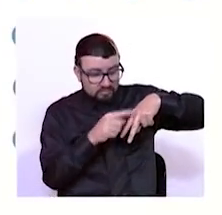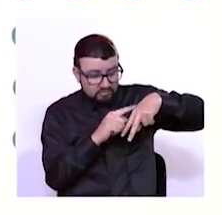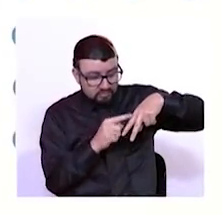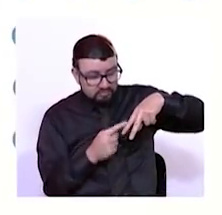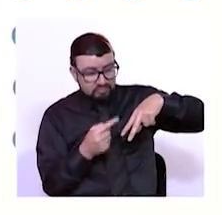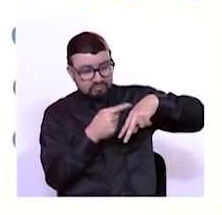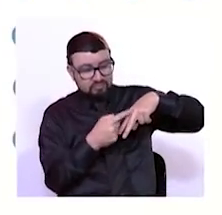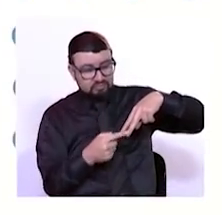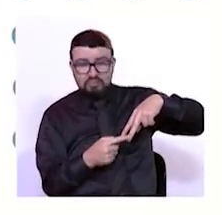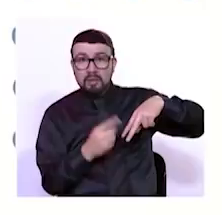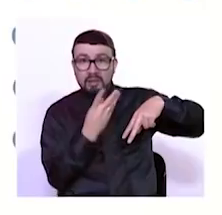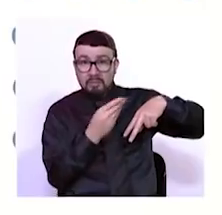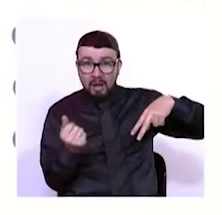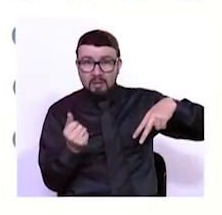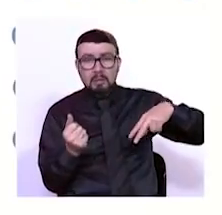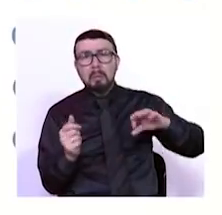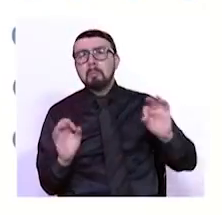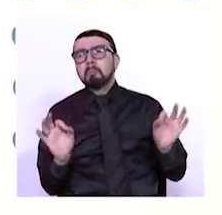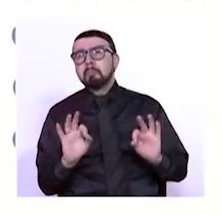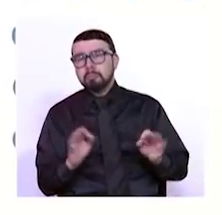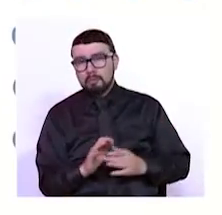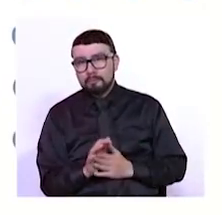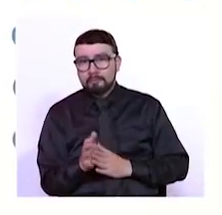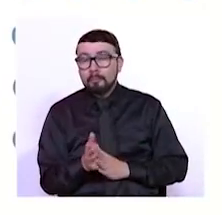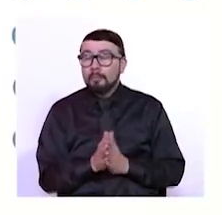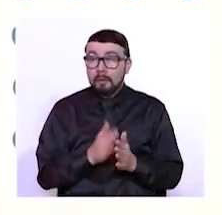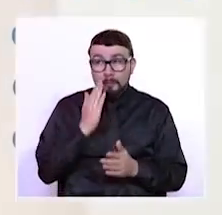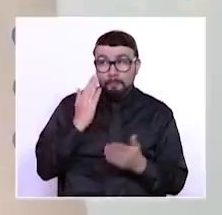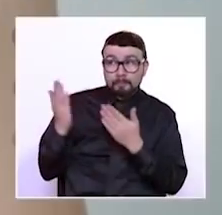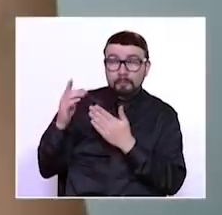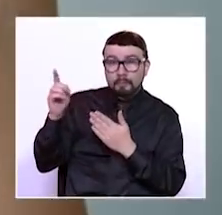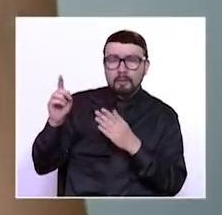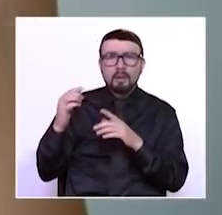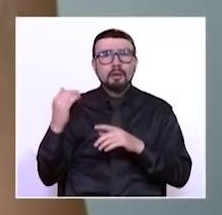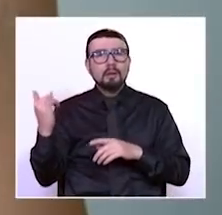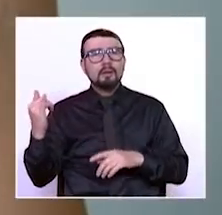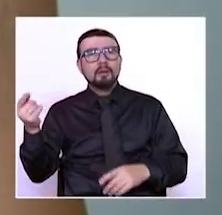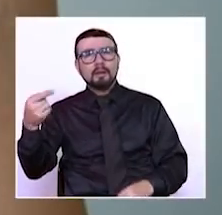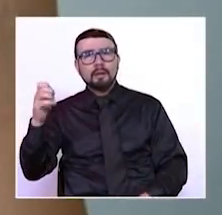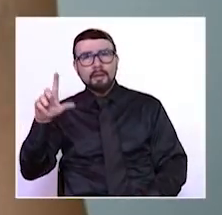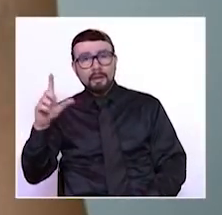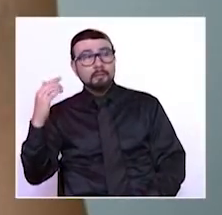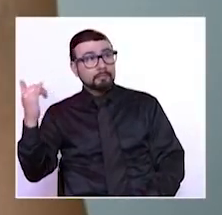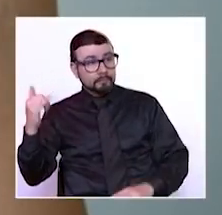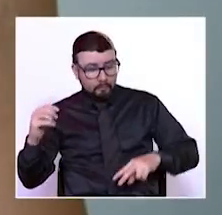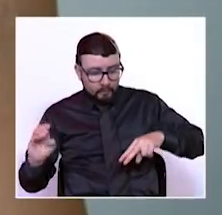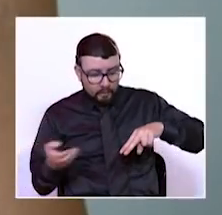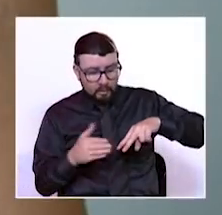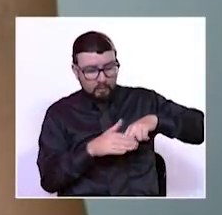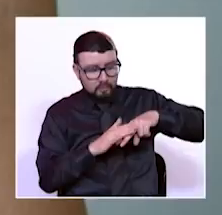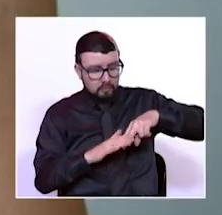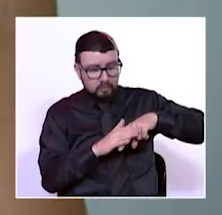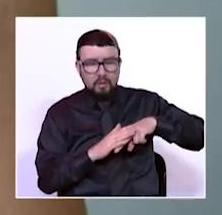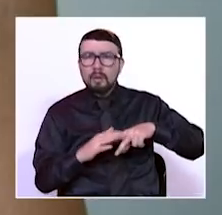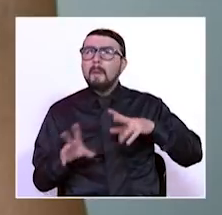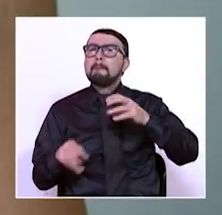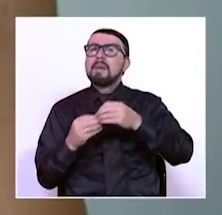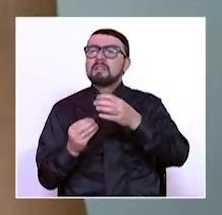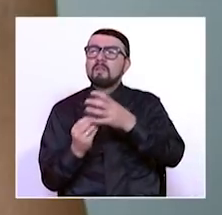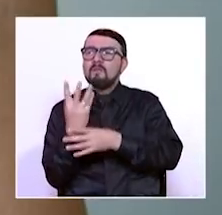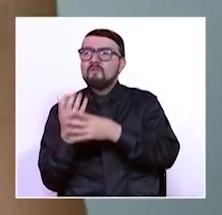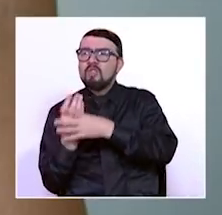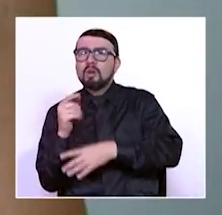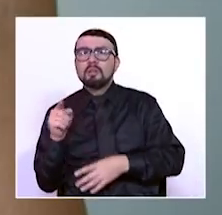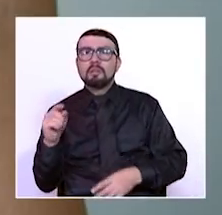sucede? El gel de caléndula que acabamos de ver en la pantalla, además de las flores del extracto de caléndula que